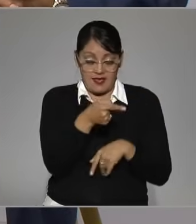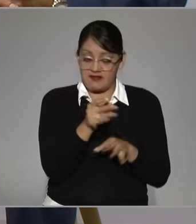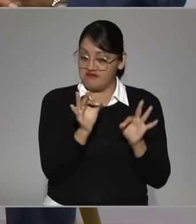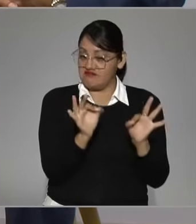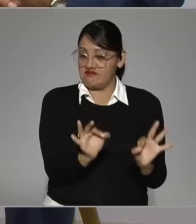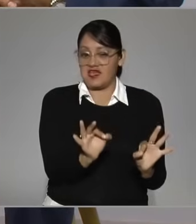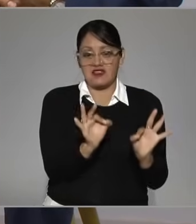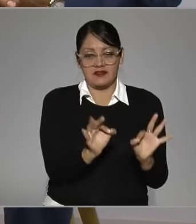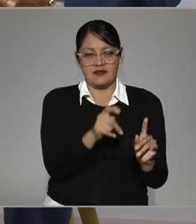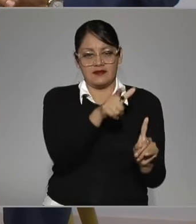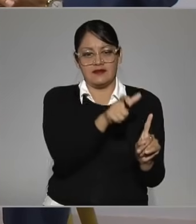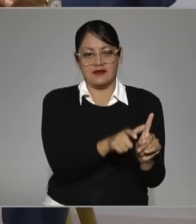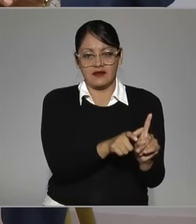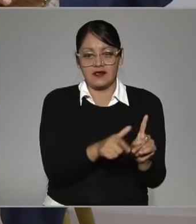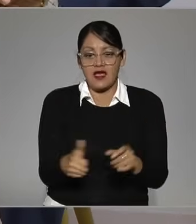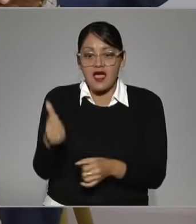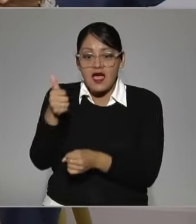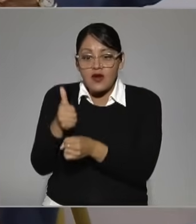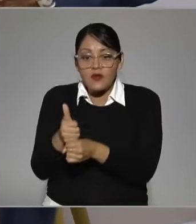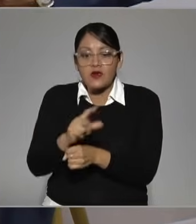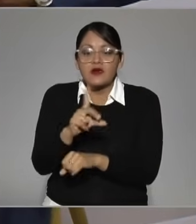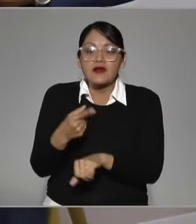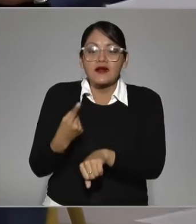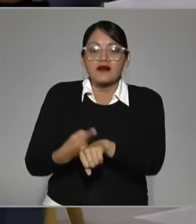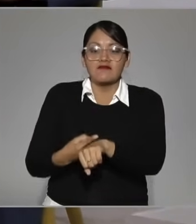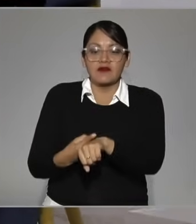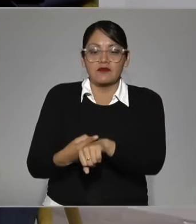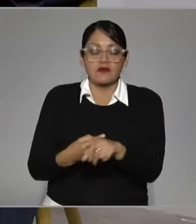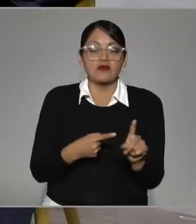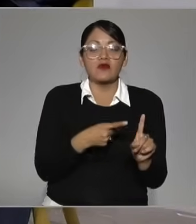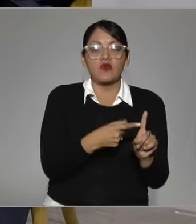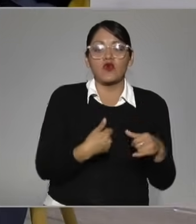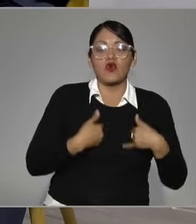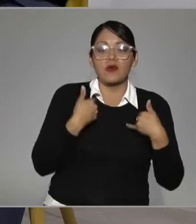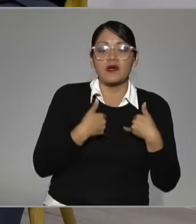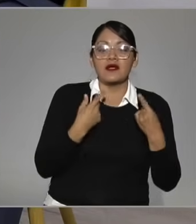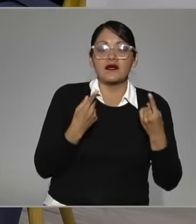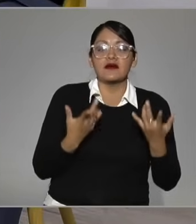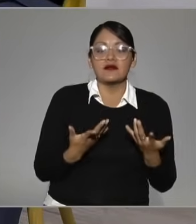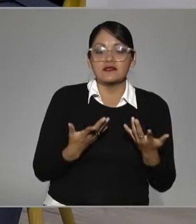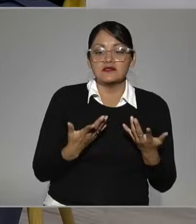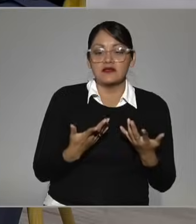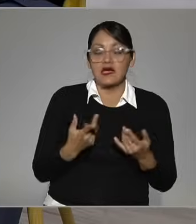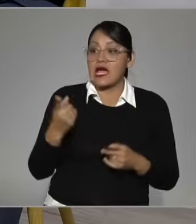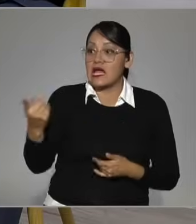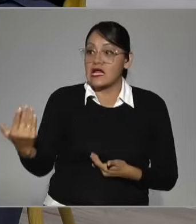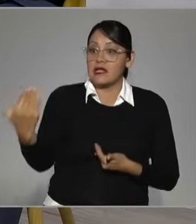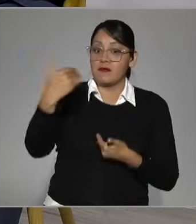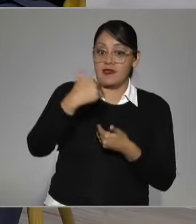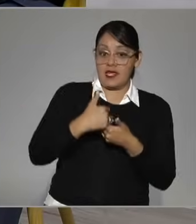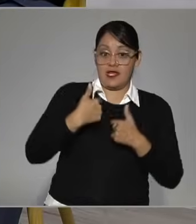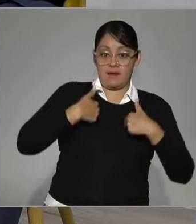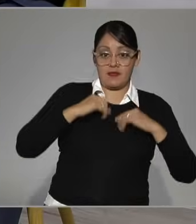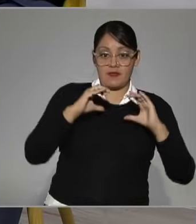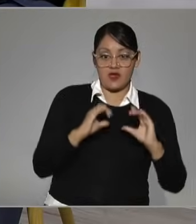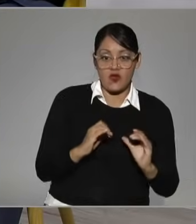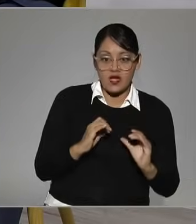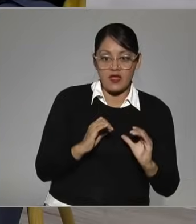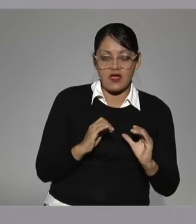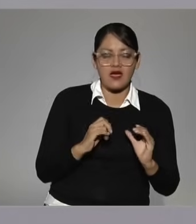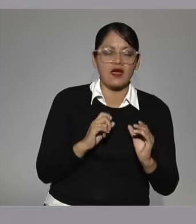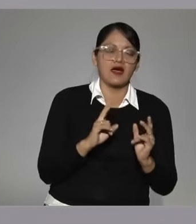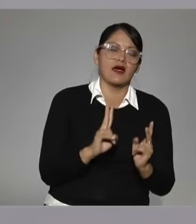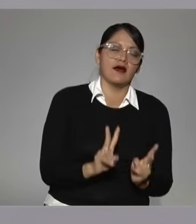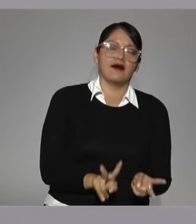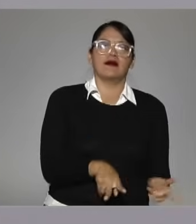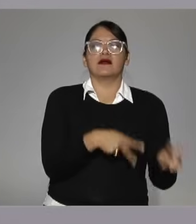hecho. ¿Qué pasa? Que el abuelo enferma. El joven, ¿saben qué hizo? Lo que hizo el abuelo por él. Una historia, me pongo